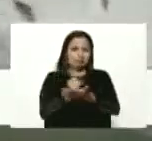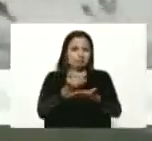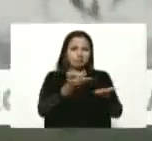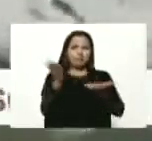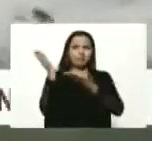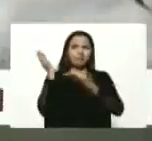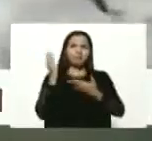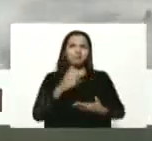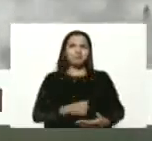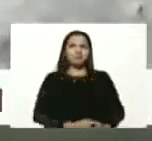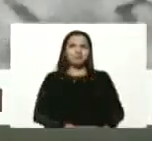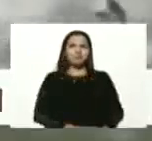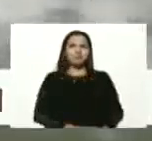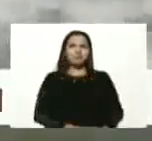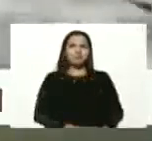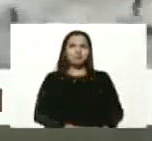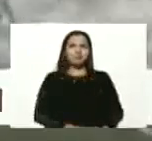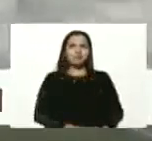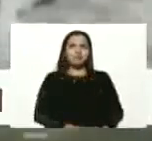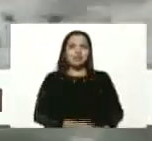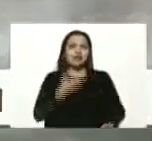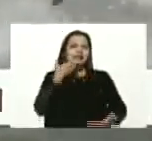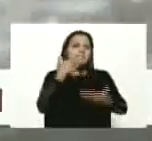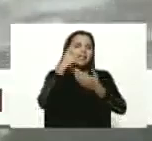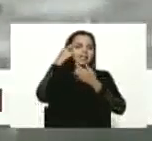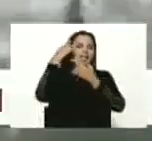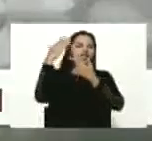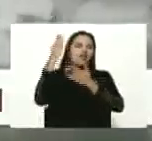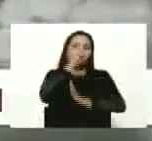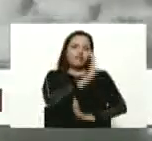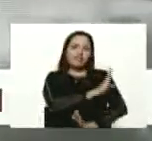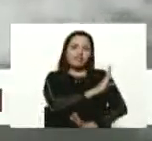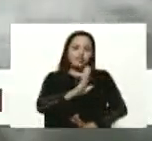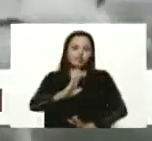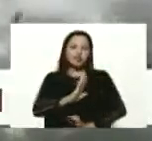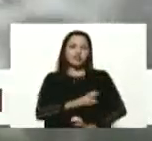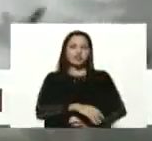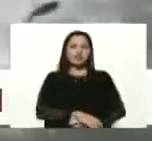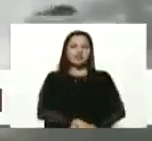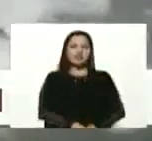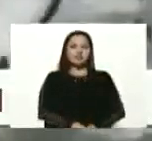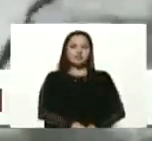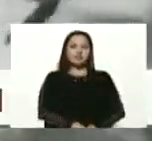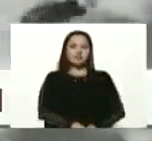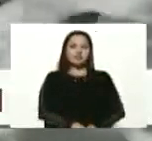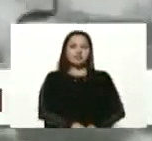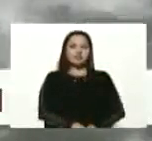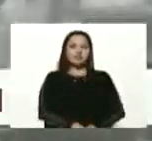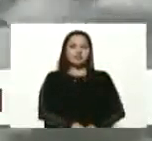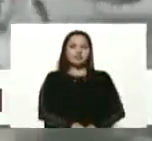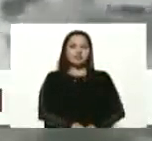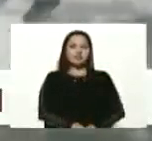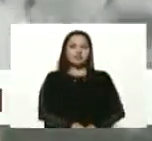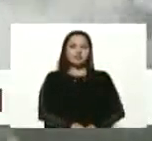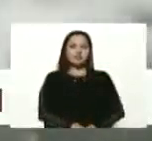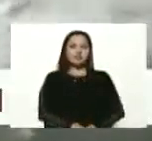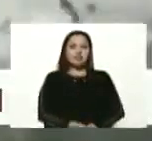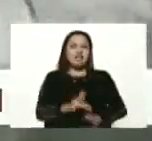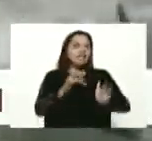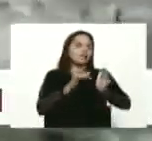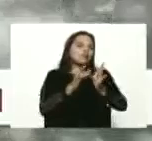Dios santo, gracias, Dios mío. Gracias por tus bendiciones. Oh, Señor